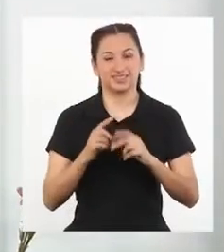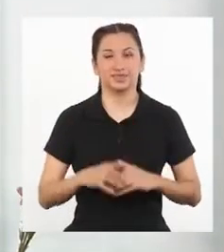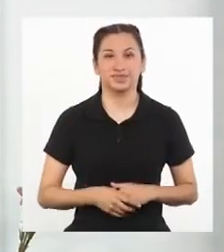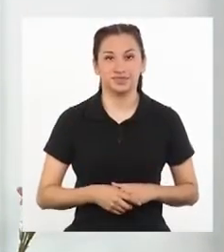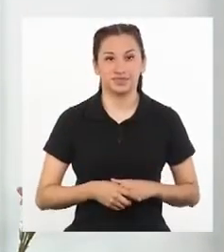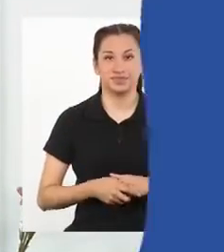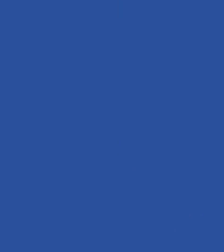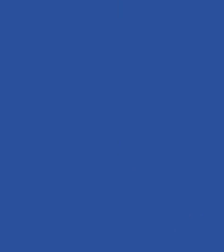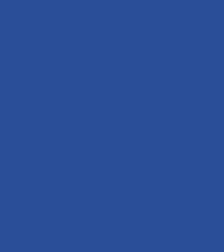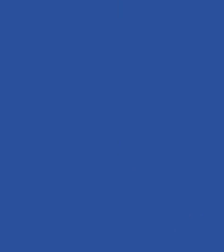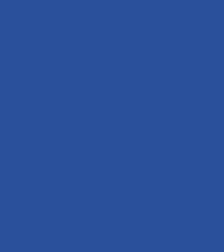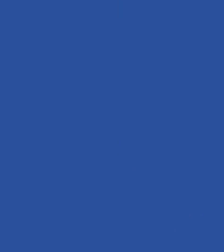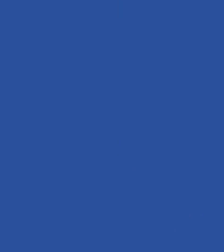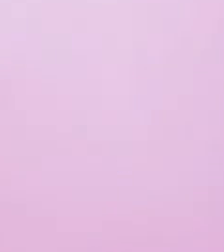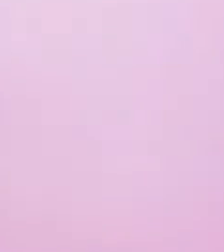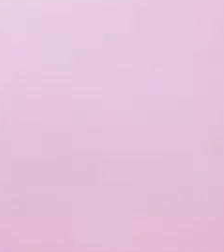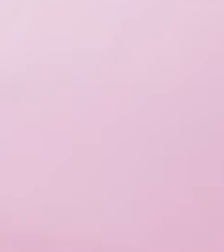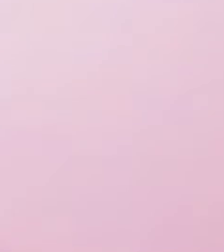¡Empecemos!